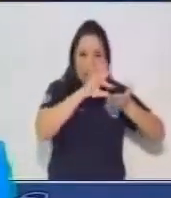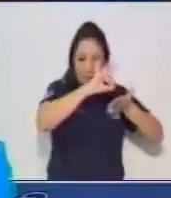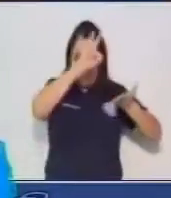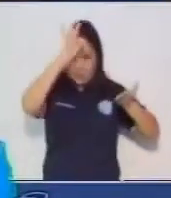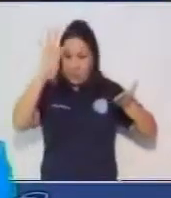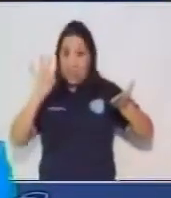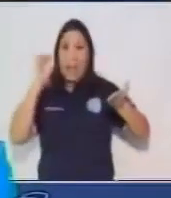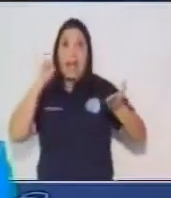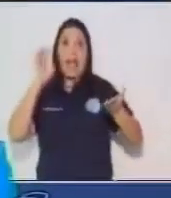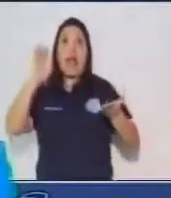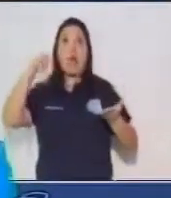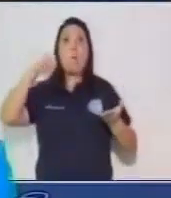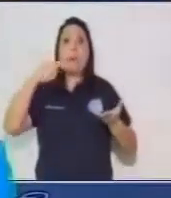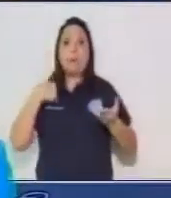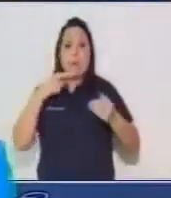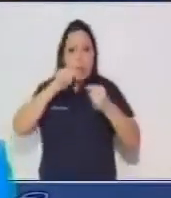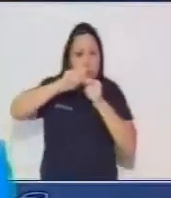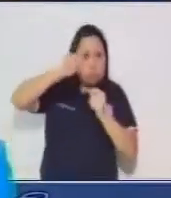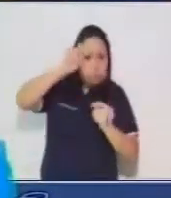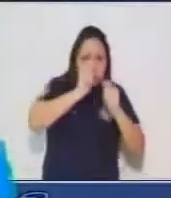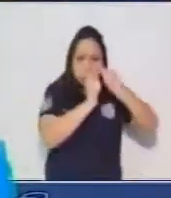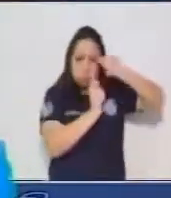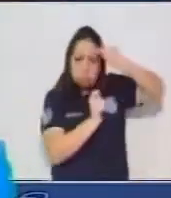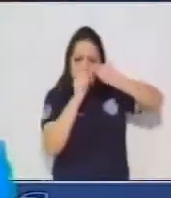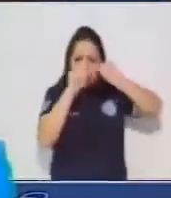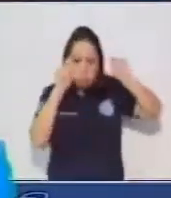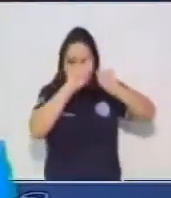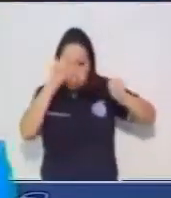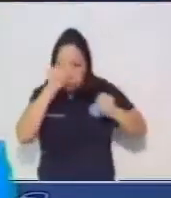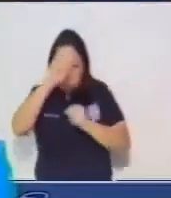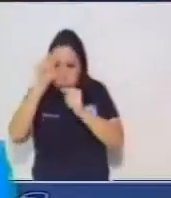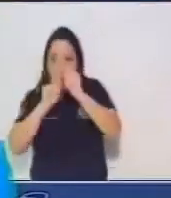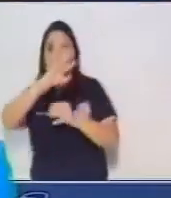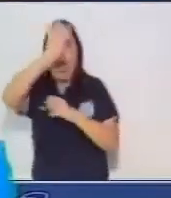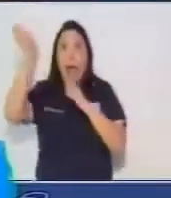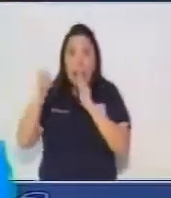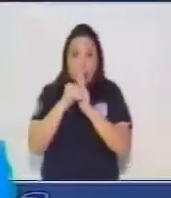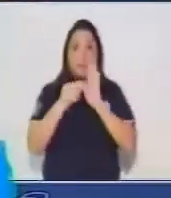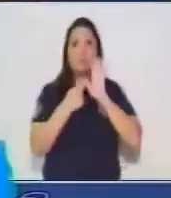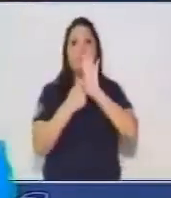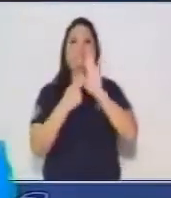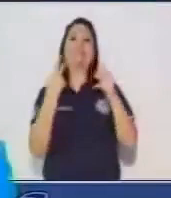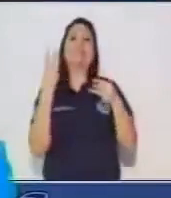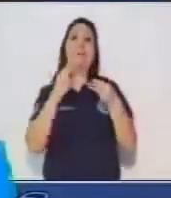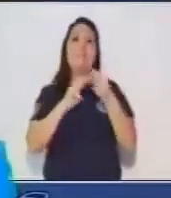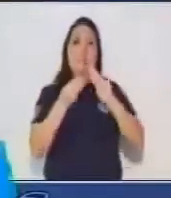y las medidas de una figura en un plano o en un espacio.